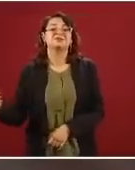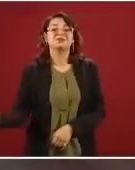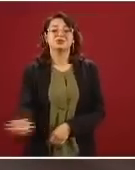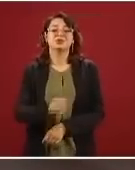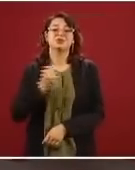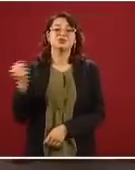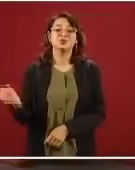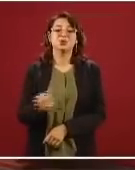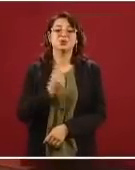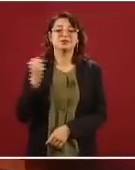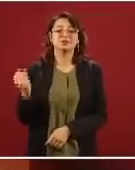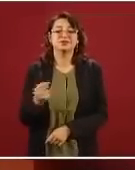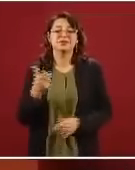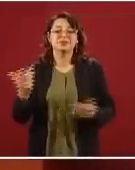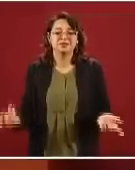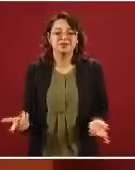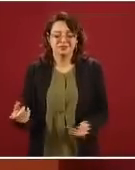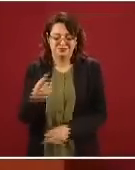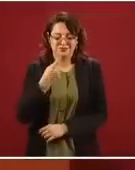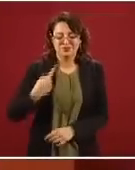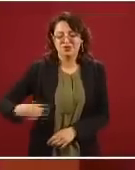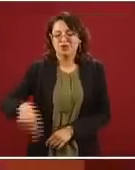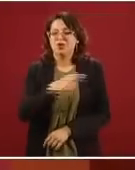afortunadamente tenemos medios,